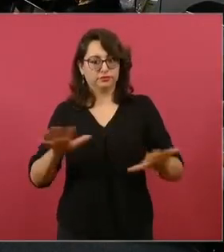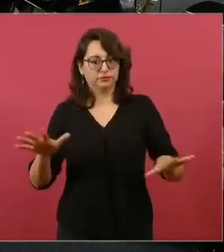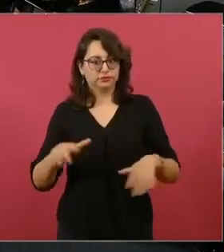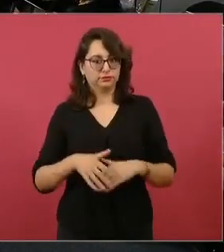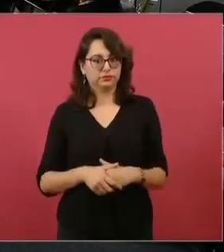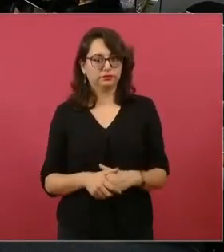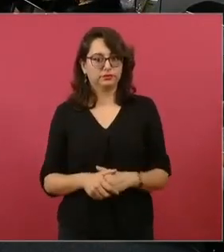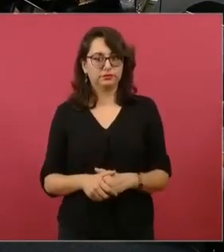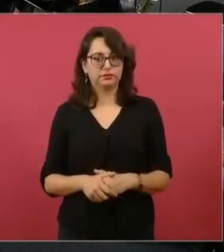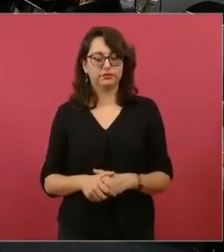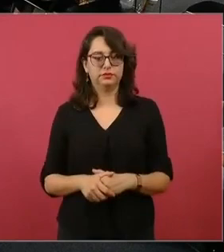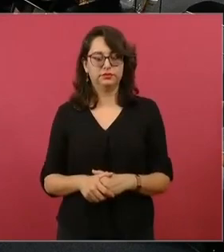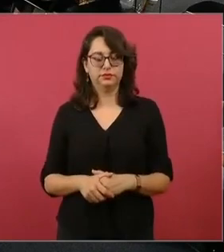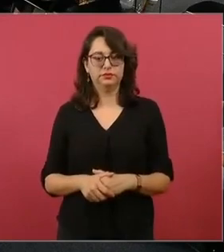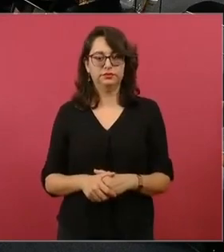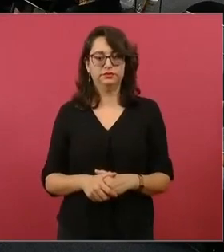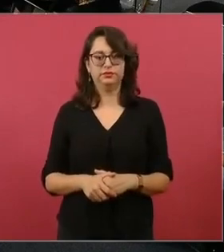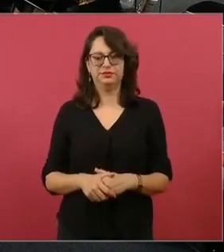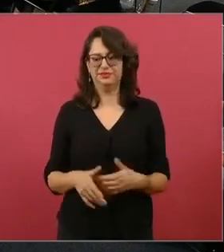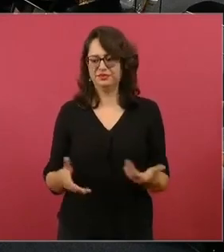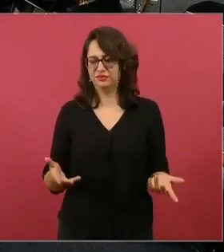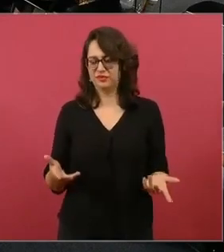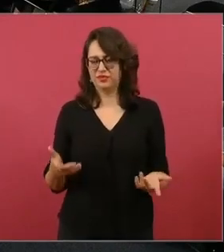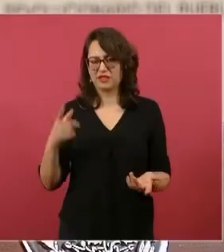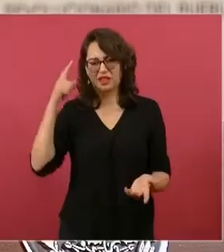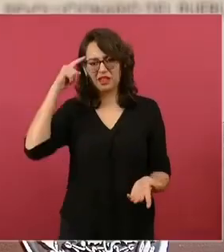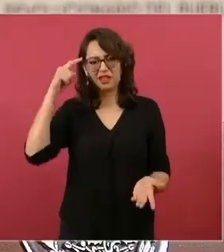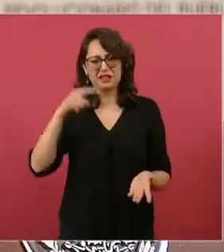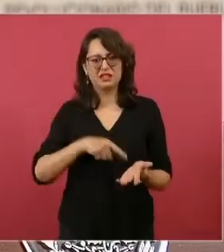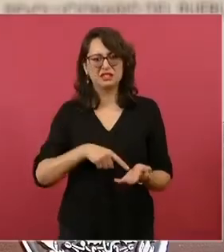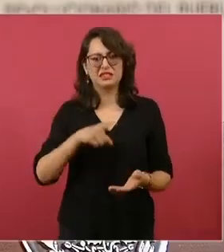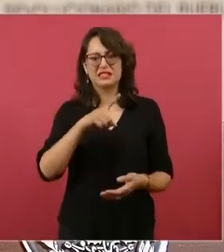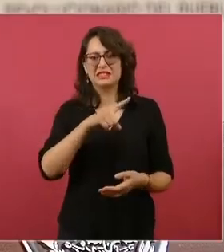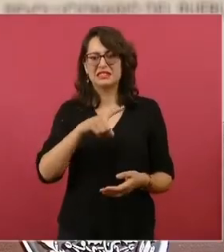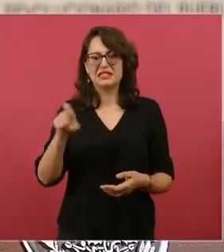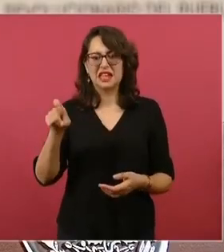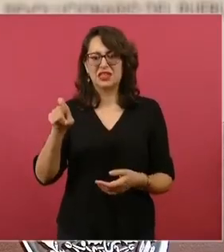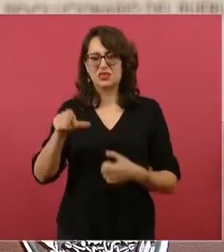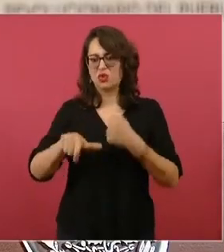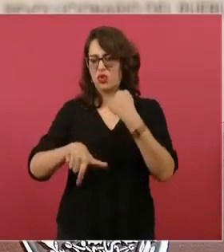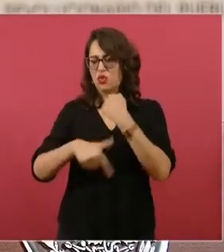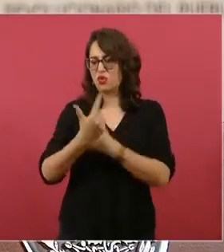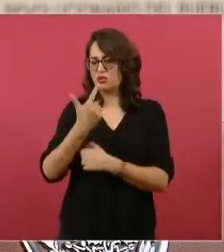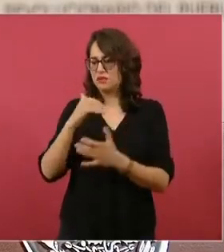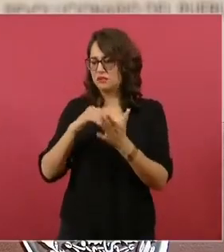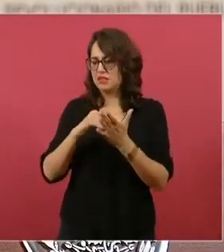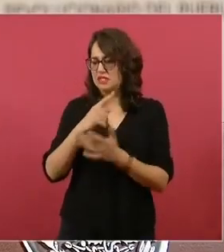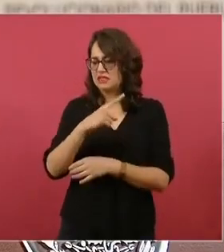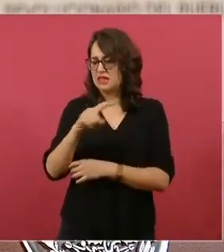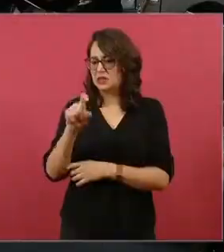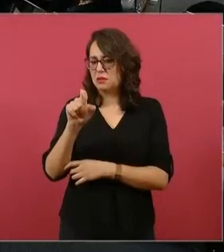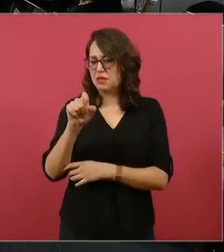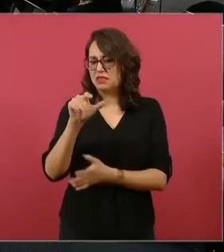Isela? No sé si 112 o 120,000.